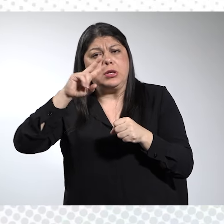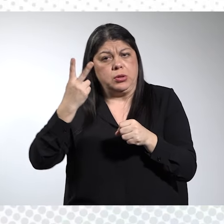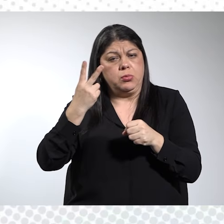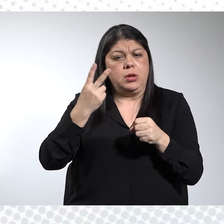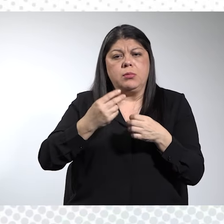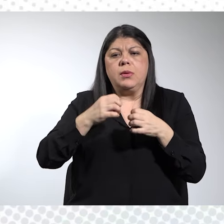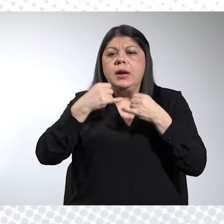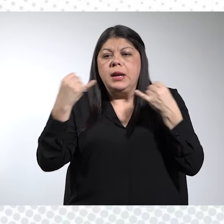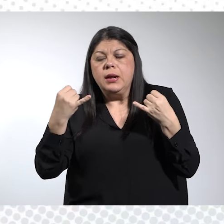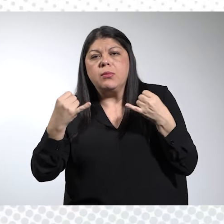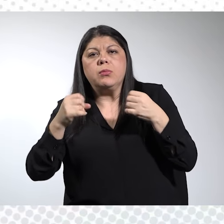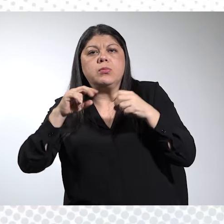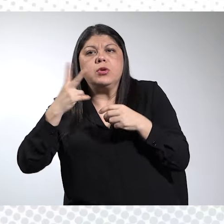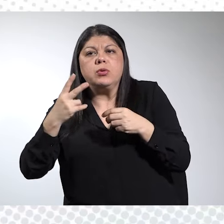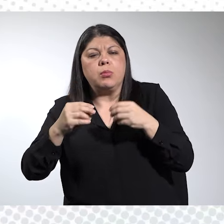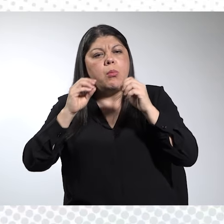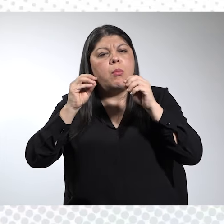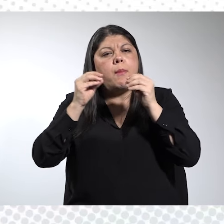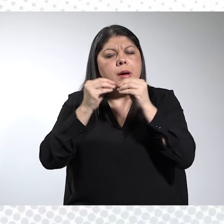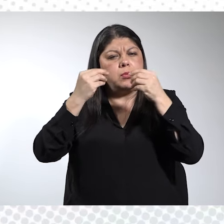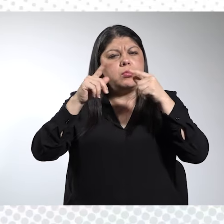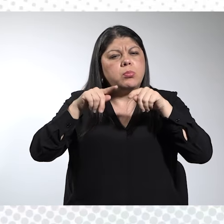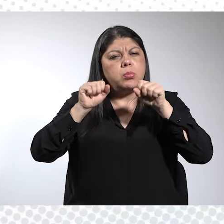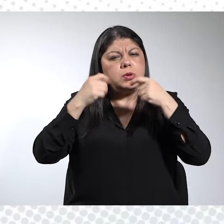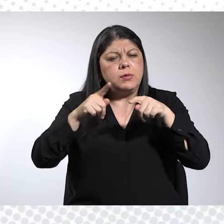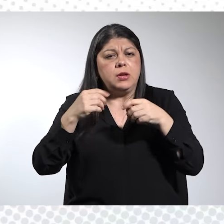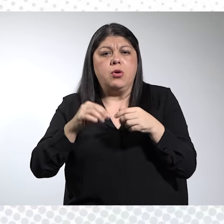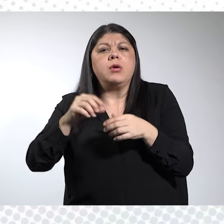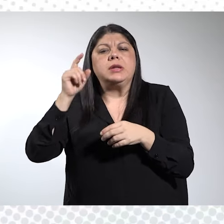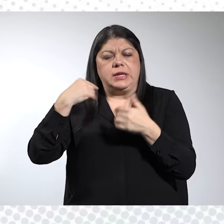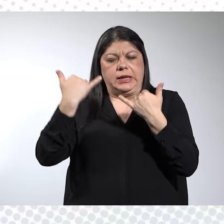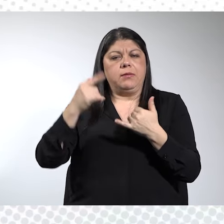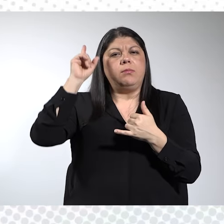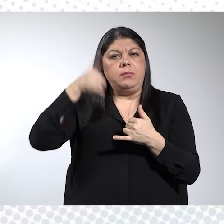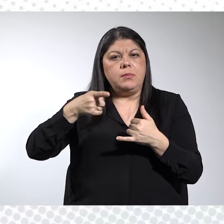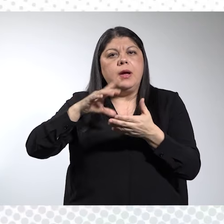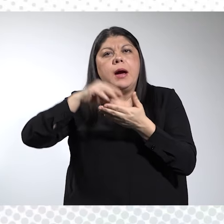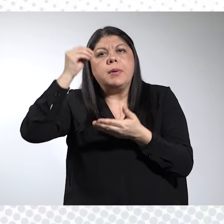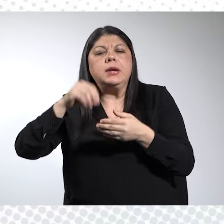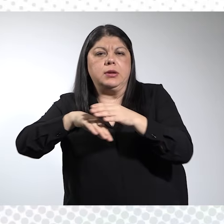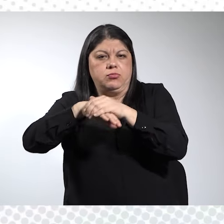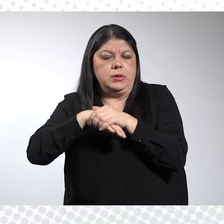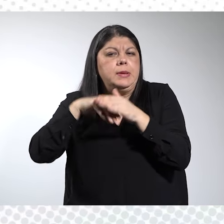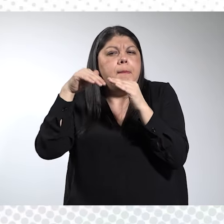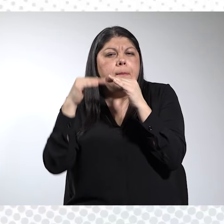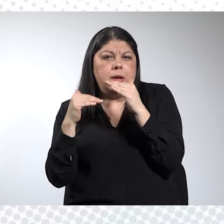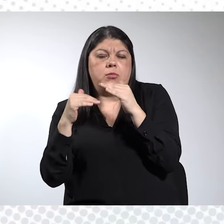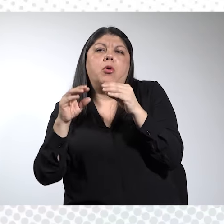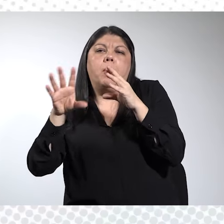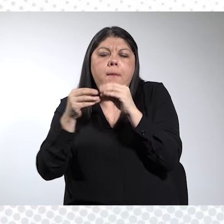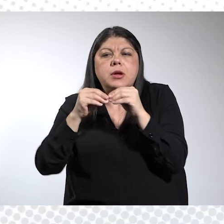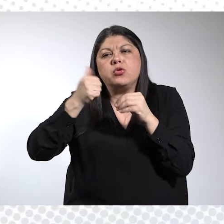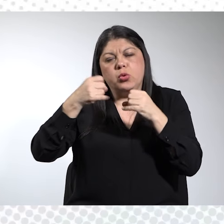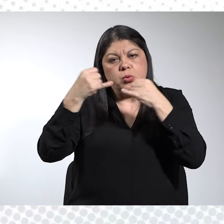una segunda herramienta o una posibilidad mayor, porque hoy no es que es opcional, es obligatorio aprender mínimo inglés y otro idioma